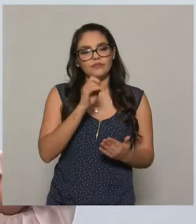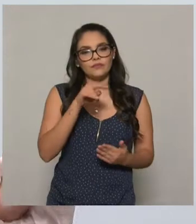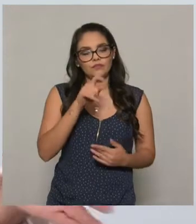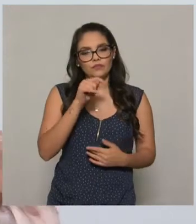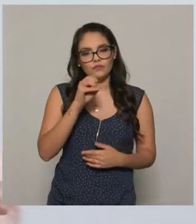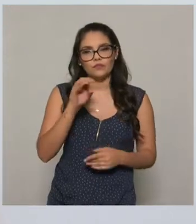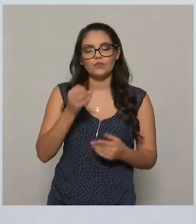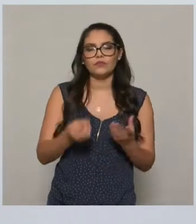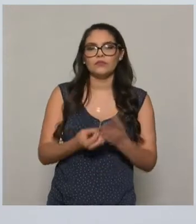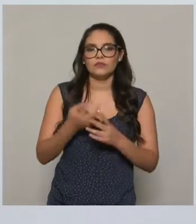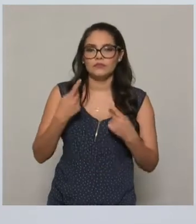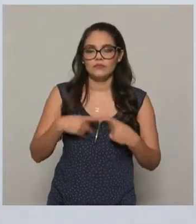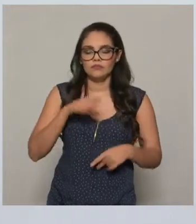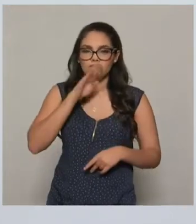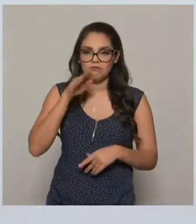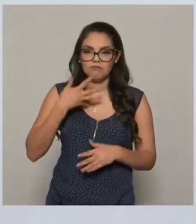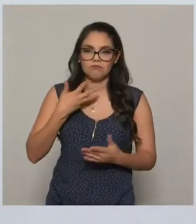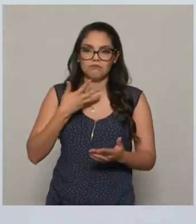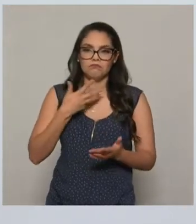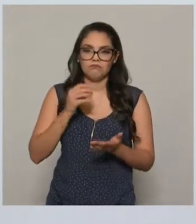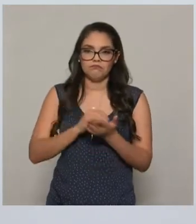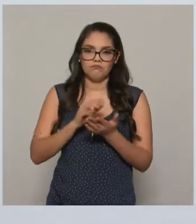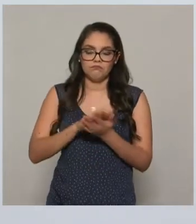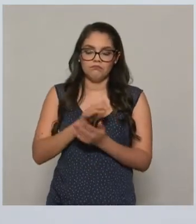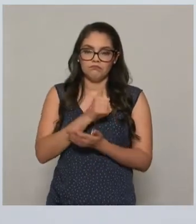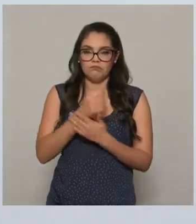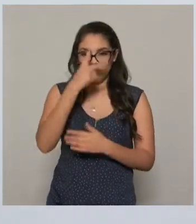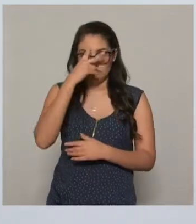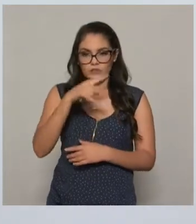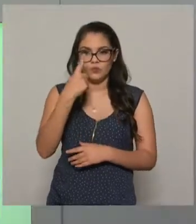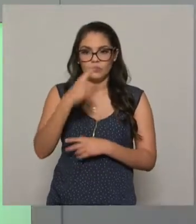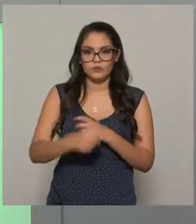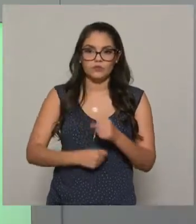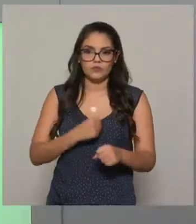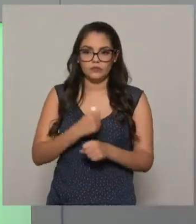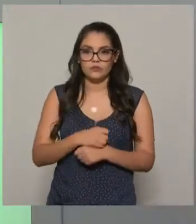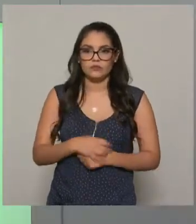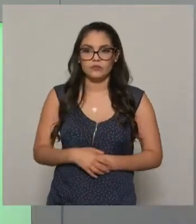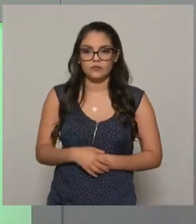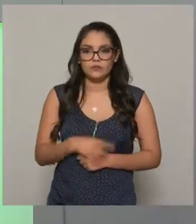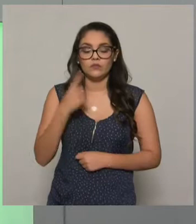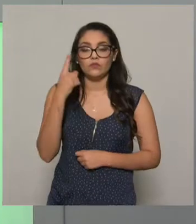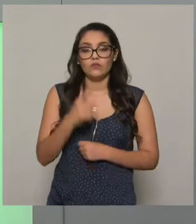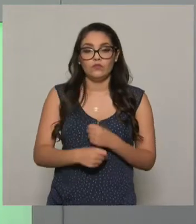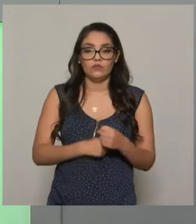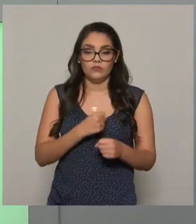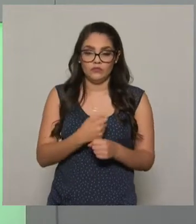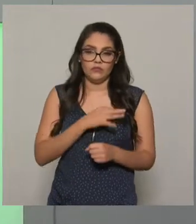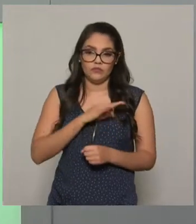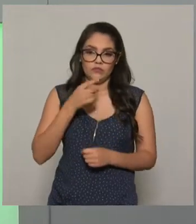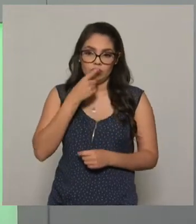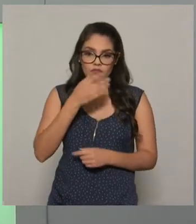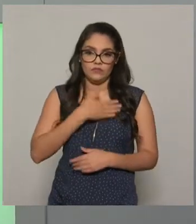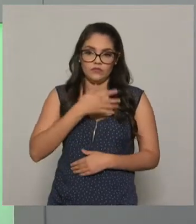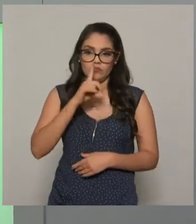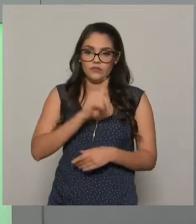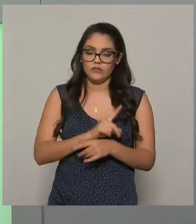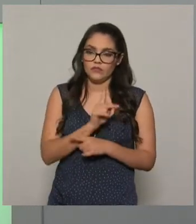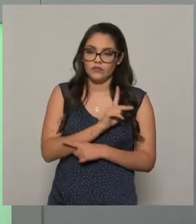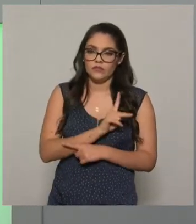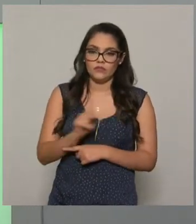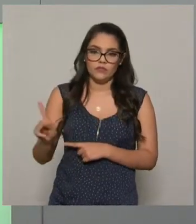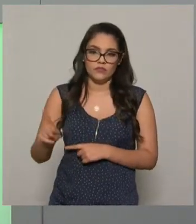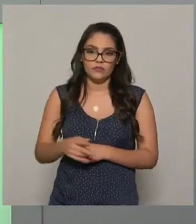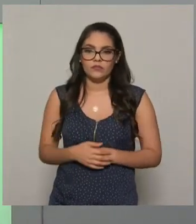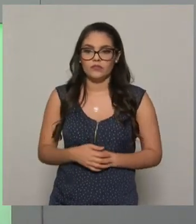muertos se registran aquí en la Ciudad de México de manera anual? De manera anual, Mariana, lo que te puedo decir, buenos días a todos, es,